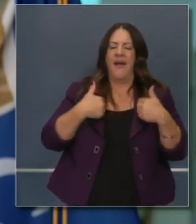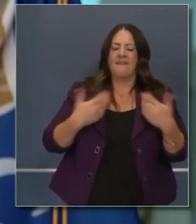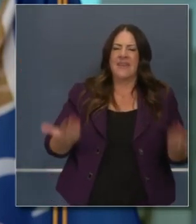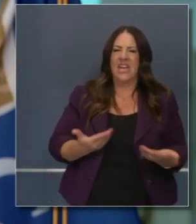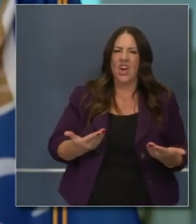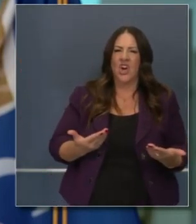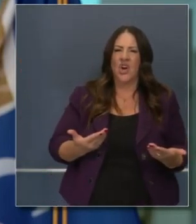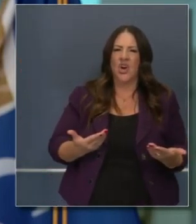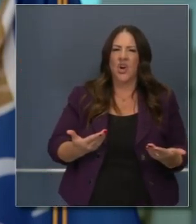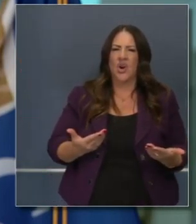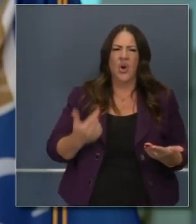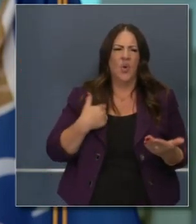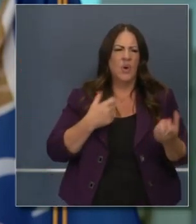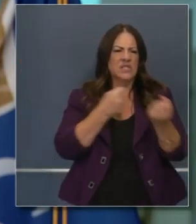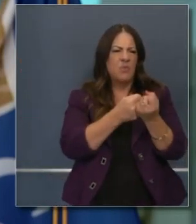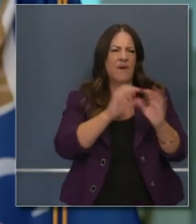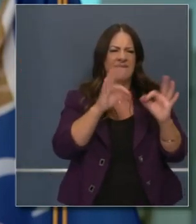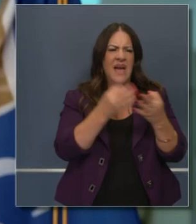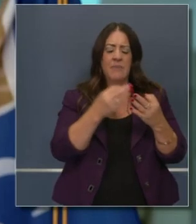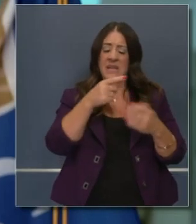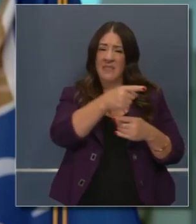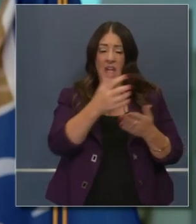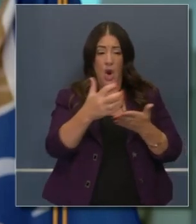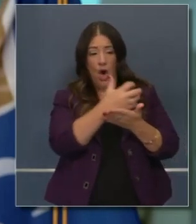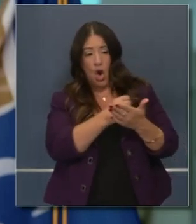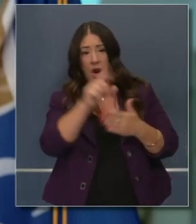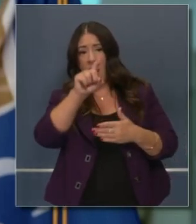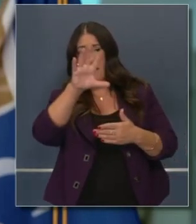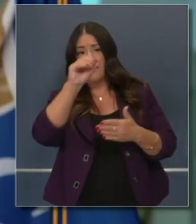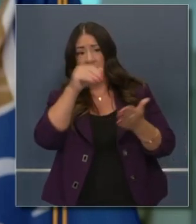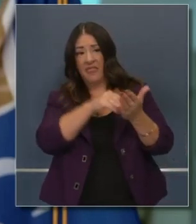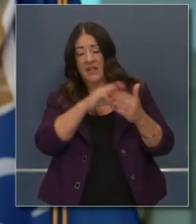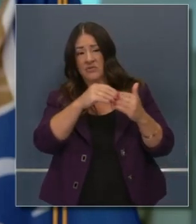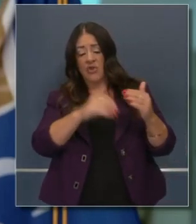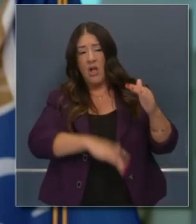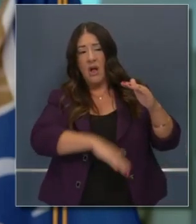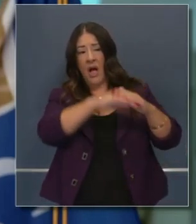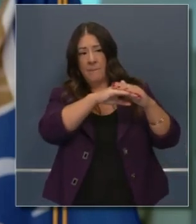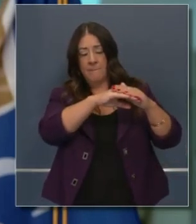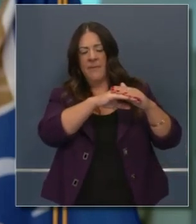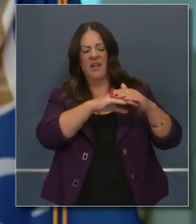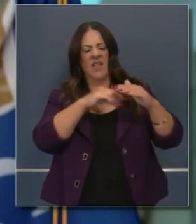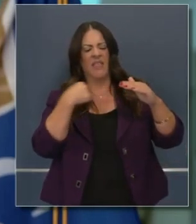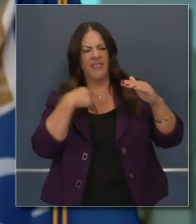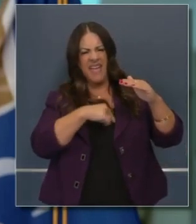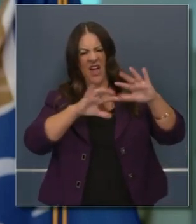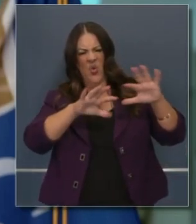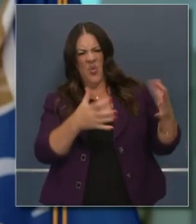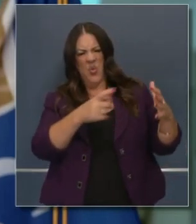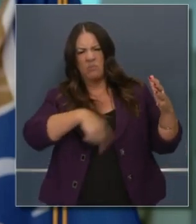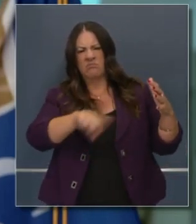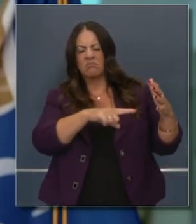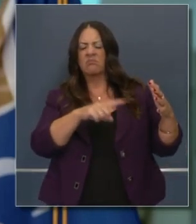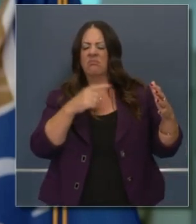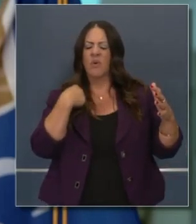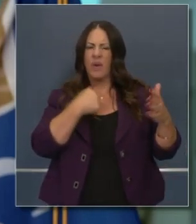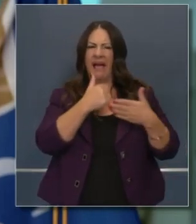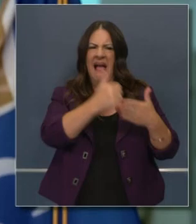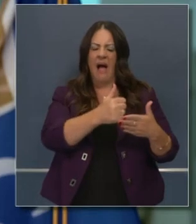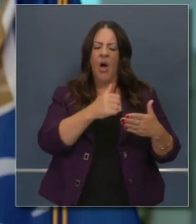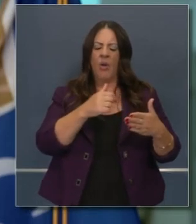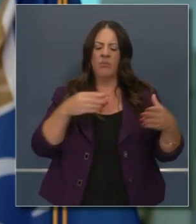más apoyo para familias de clase media, ganando $50,000 al año. Y